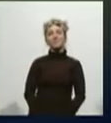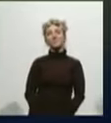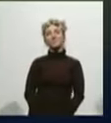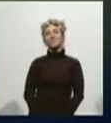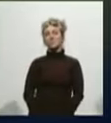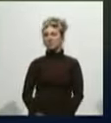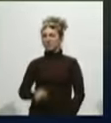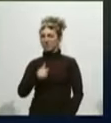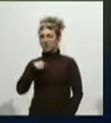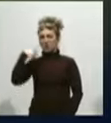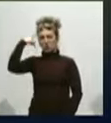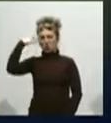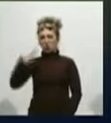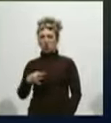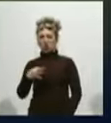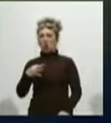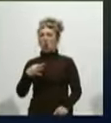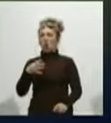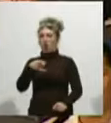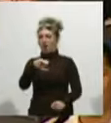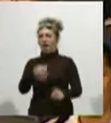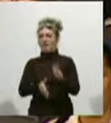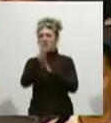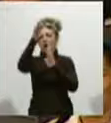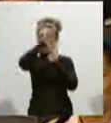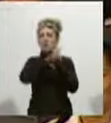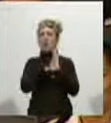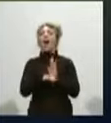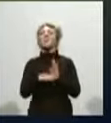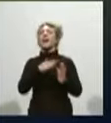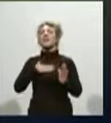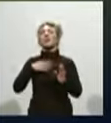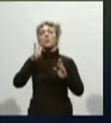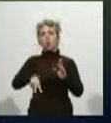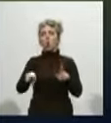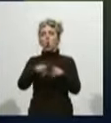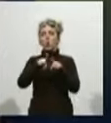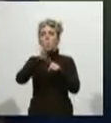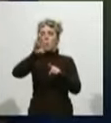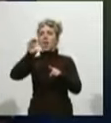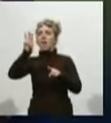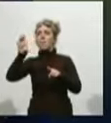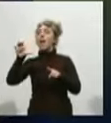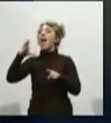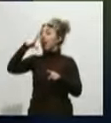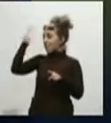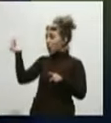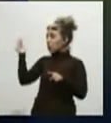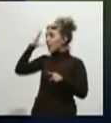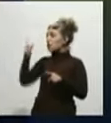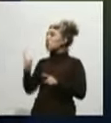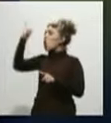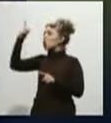Dice, para mí que este fue a quiero ser como Pepe. Sí, somos de Lanzarote. Dice, ah, Lanzarote. Lanzarote norte, Lanzarote